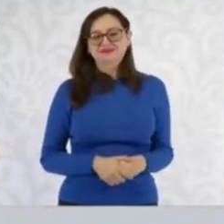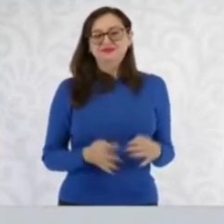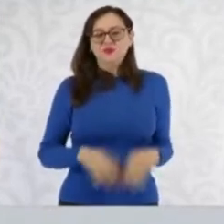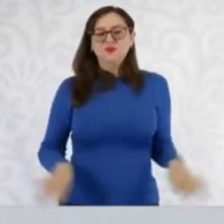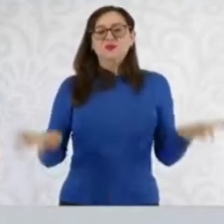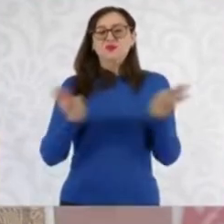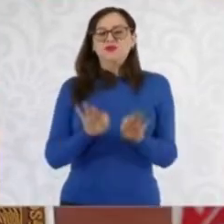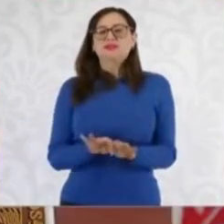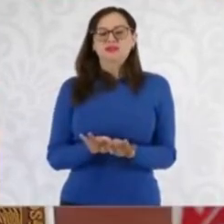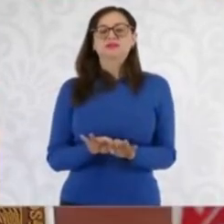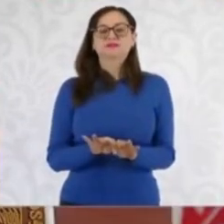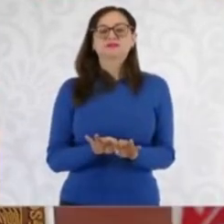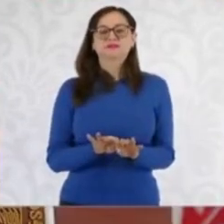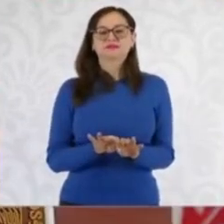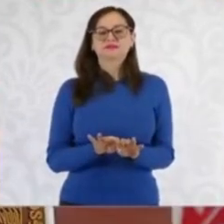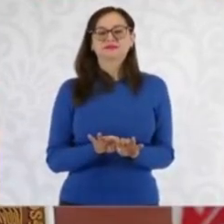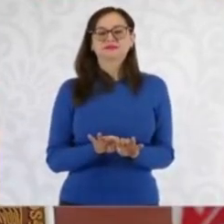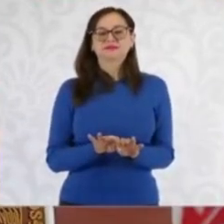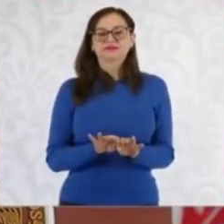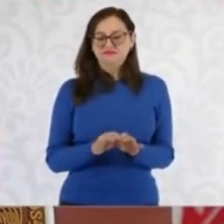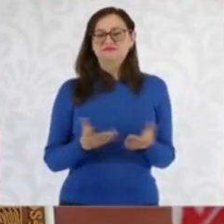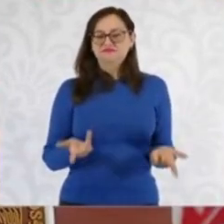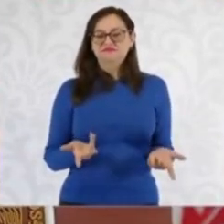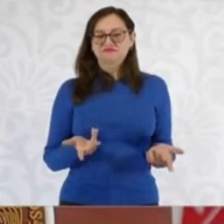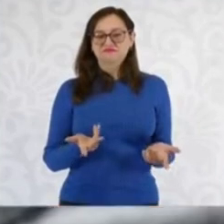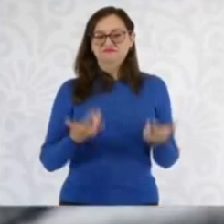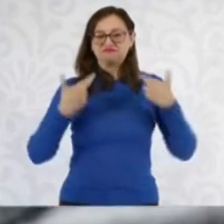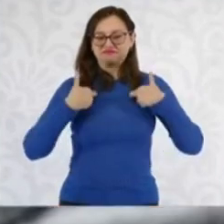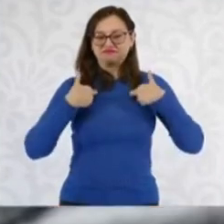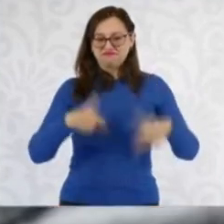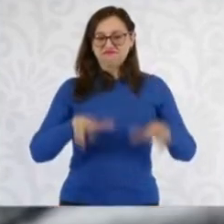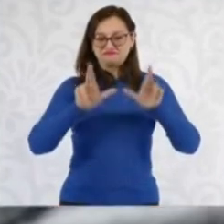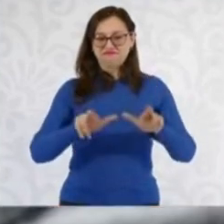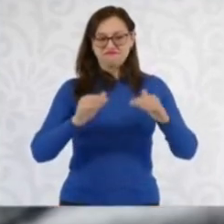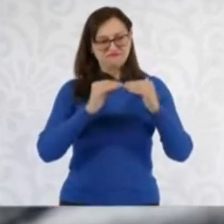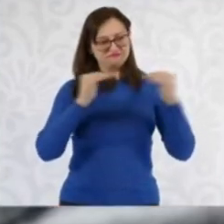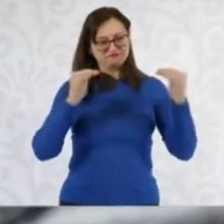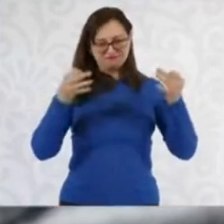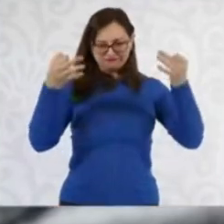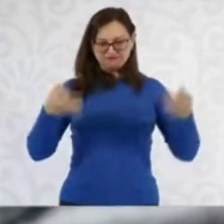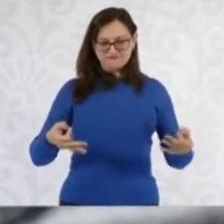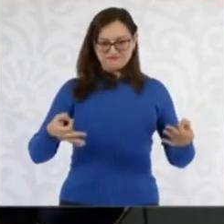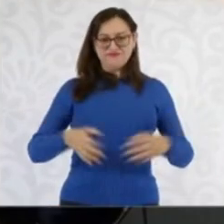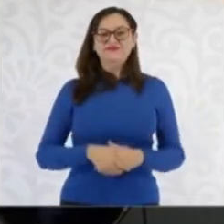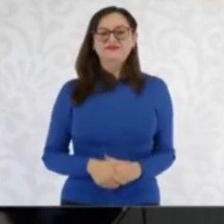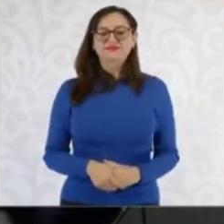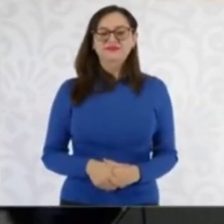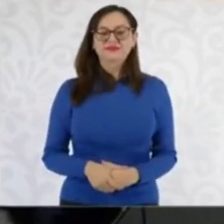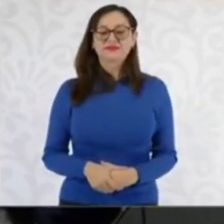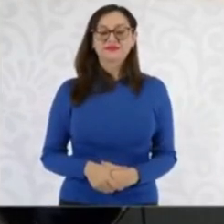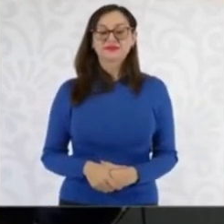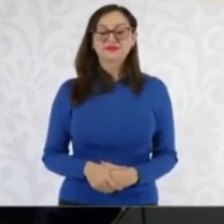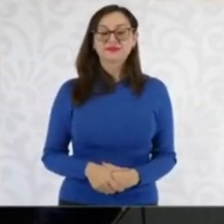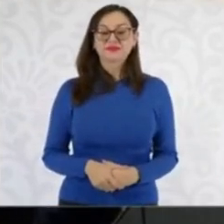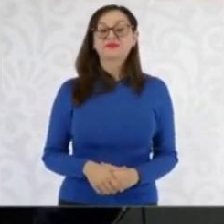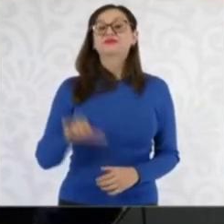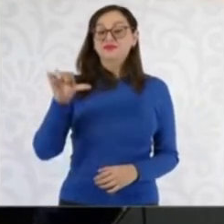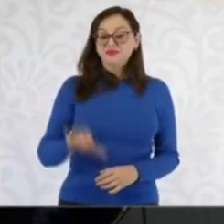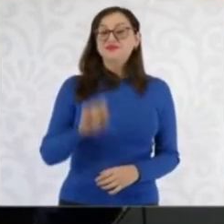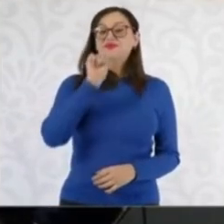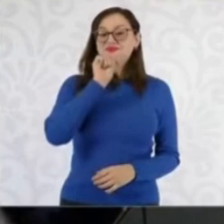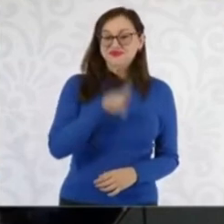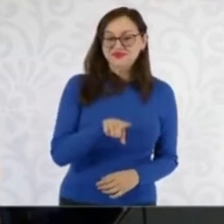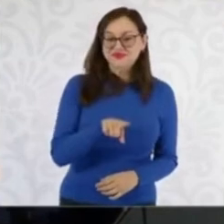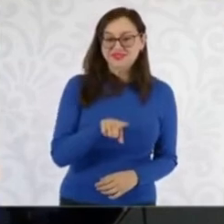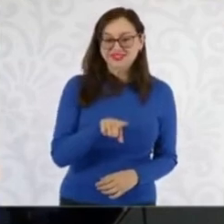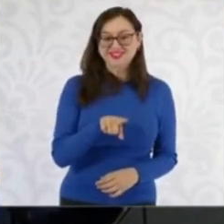Entonces, pero tengan la certeza de que siempre vamos a representar a México de manera digna. Y por otro lado, hoy también se publica que la cifra